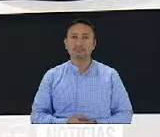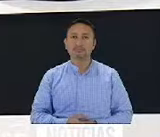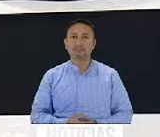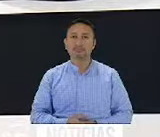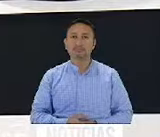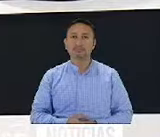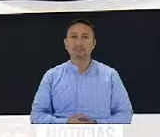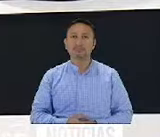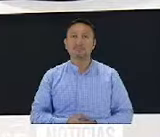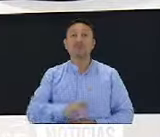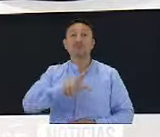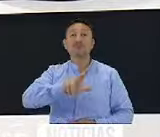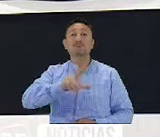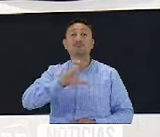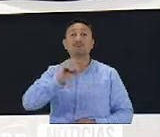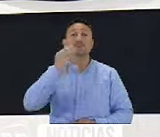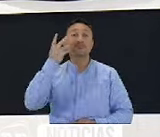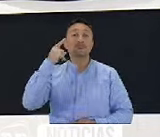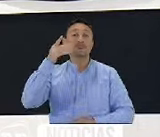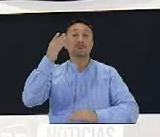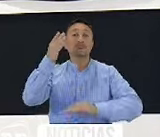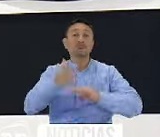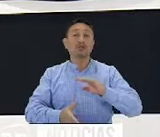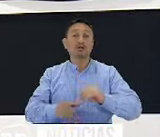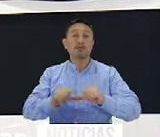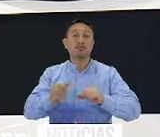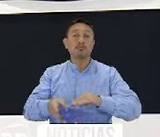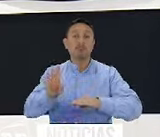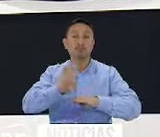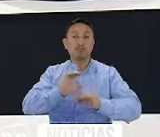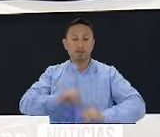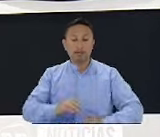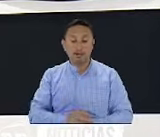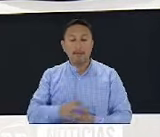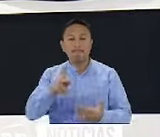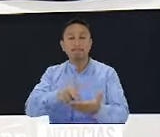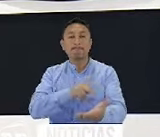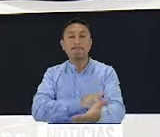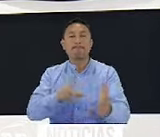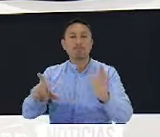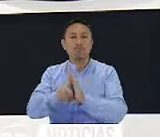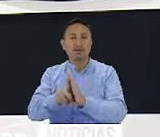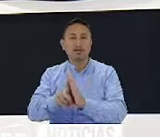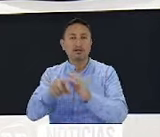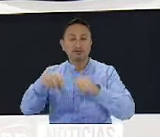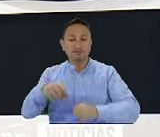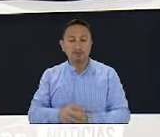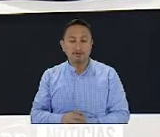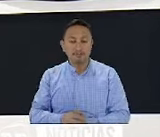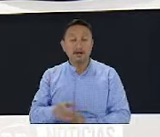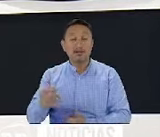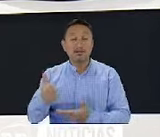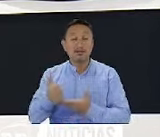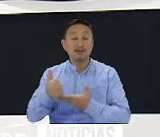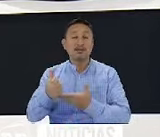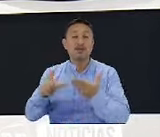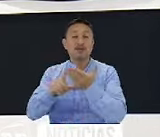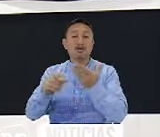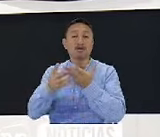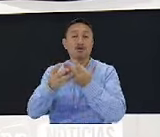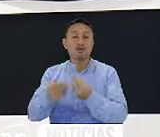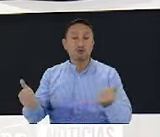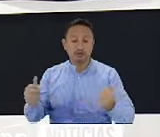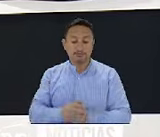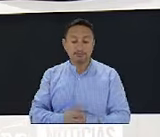30 días de plazo tendrá la Asamblea Nacional para tratar el proyecto de ley denominado de alivio financiero, remitido por el presidente